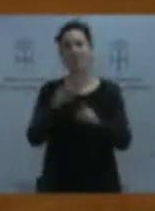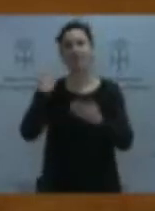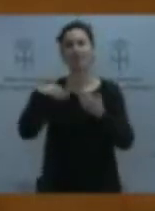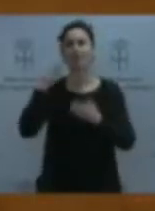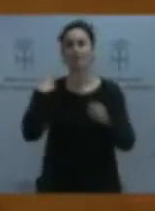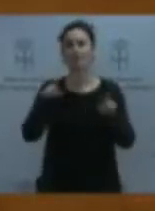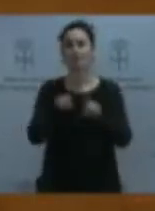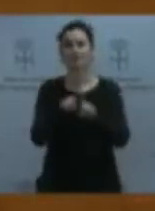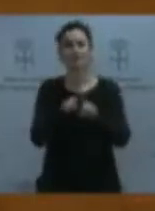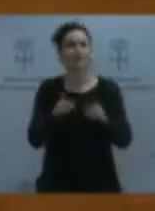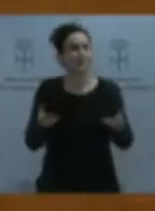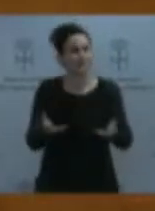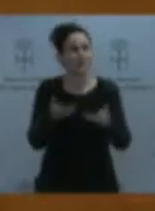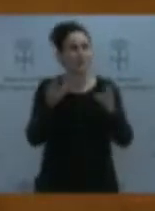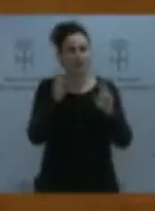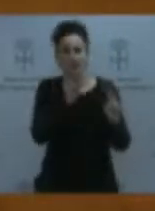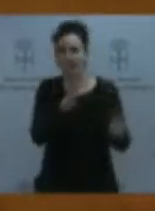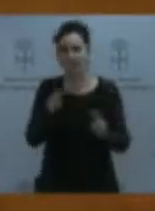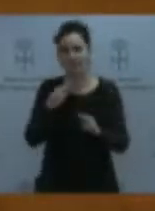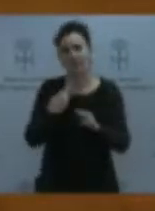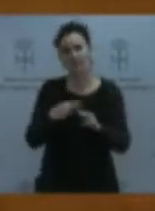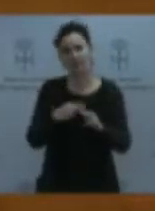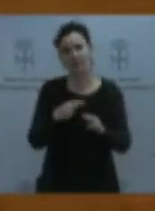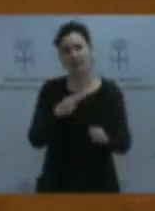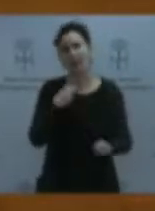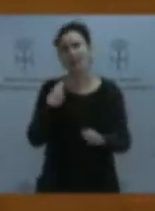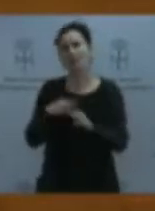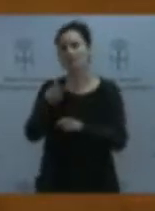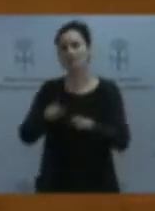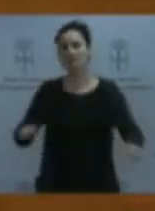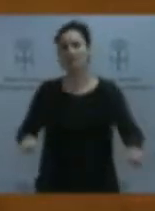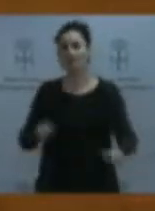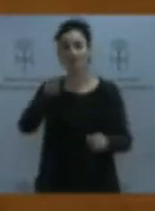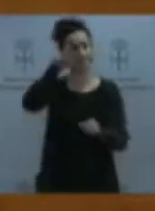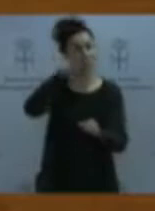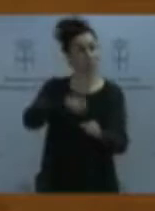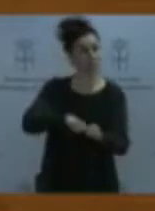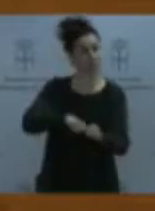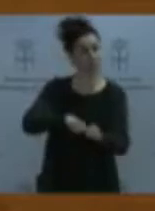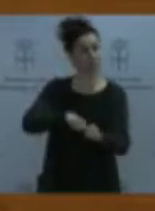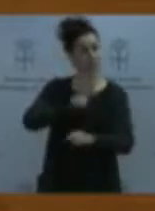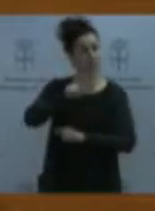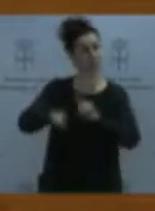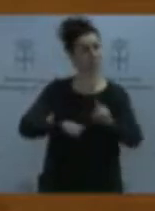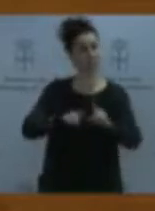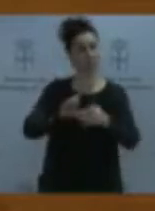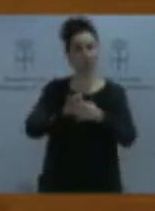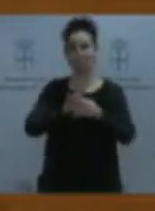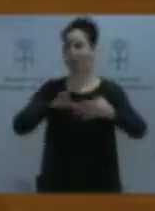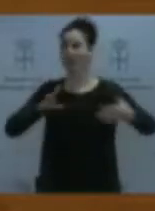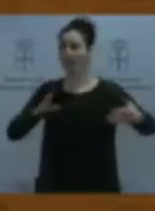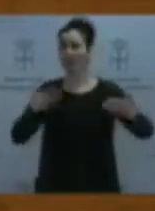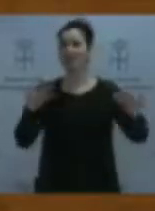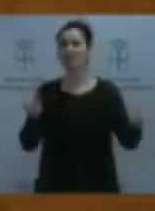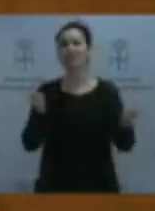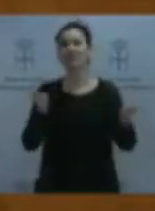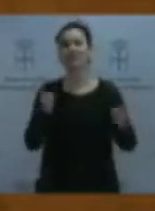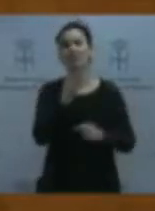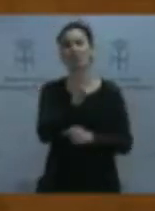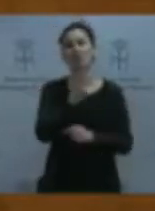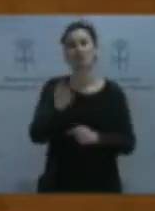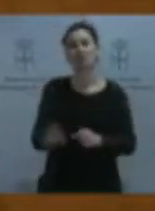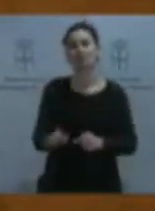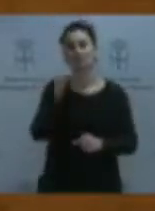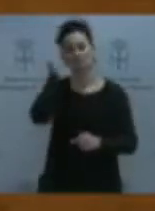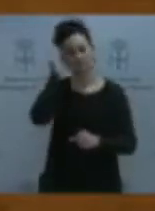no formaban parte de las principales preocupaciones de la ciudadanía y tan solo un 2% consideraba la corrupción y el fraude como un problema.